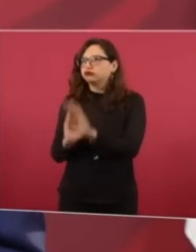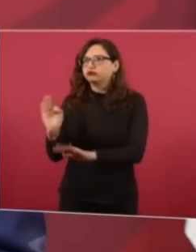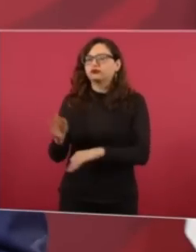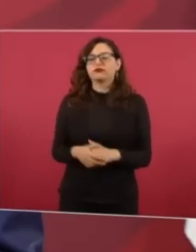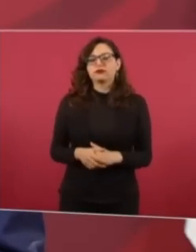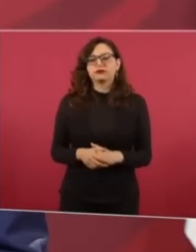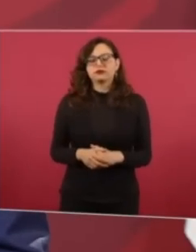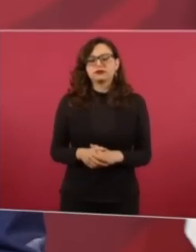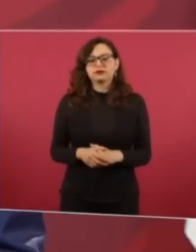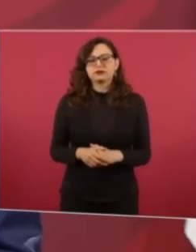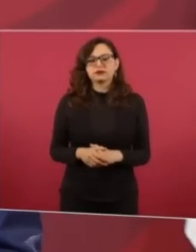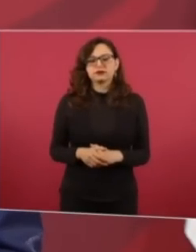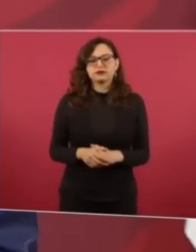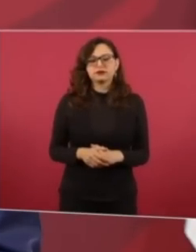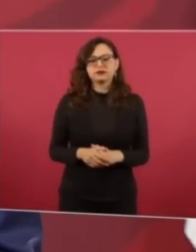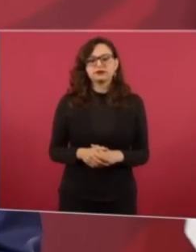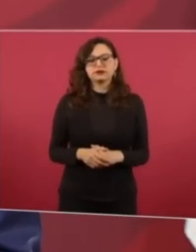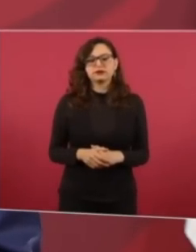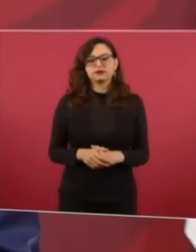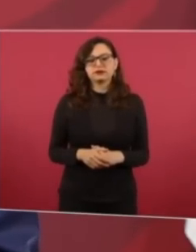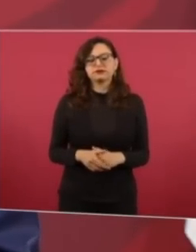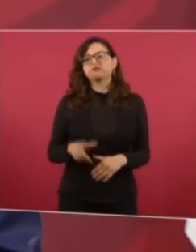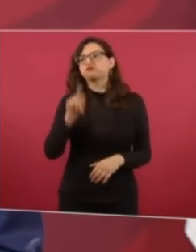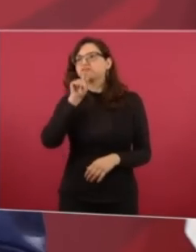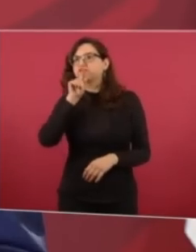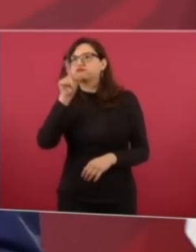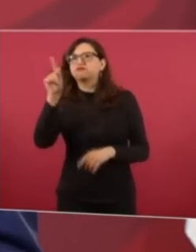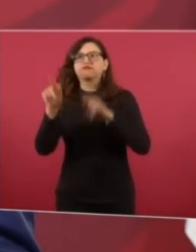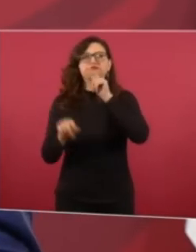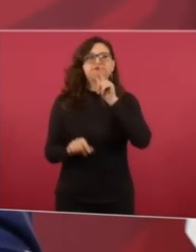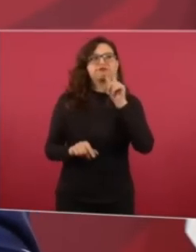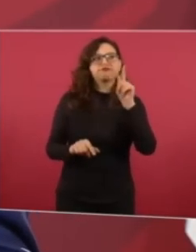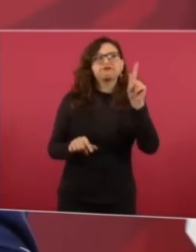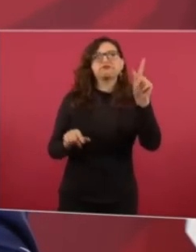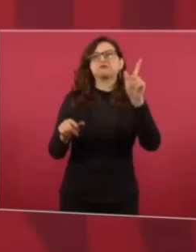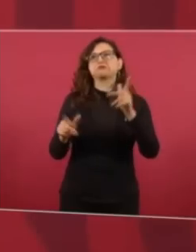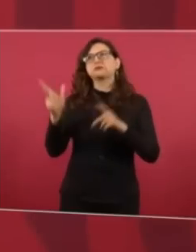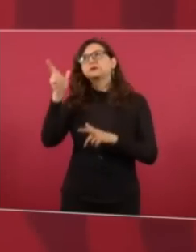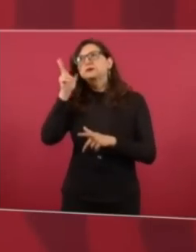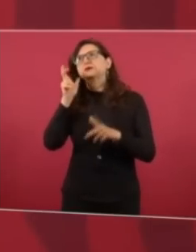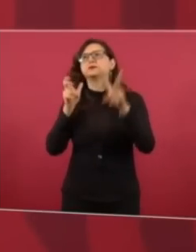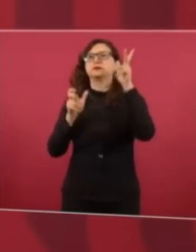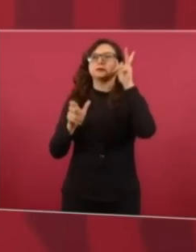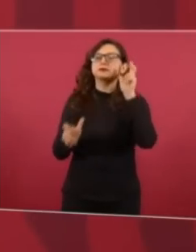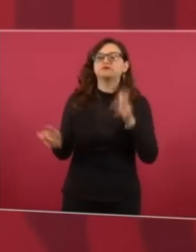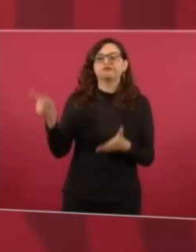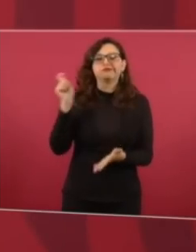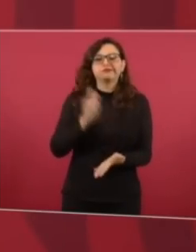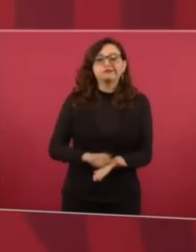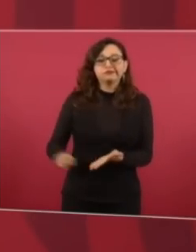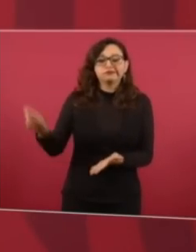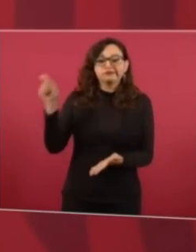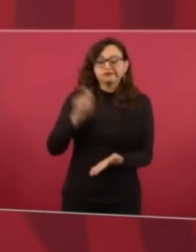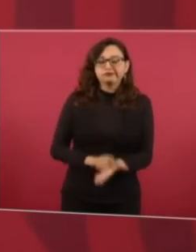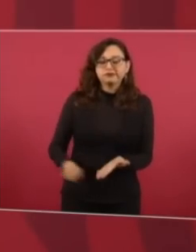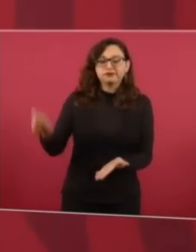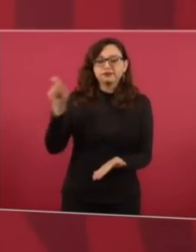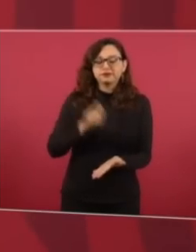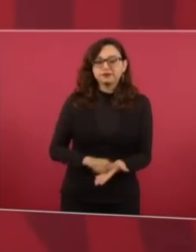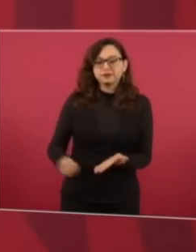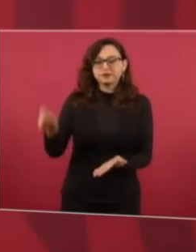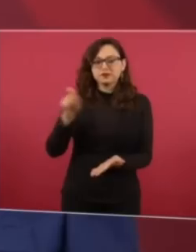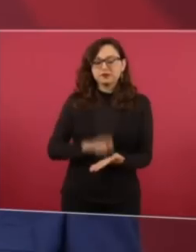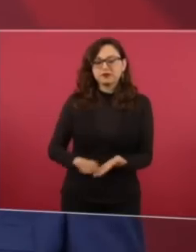de éste goza del canto de los pájaros y escribir con